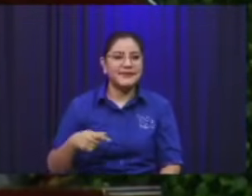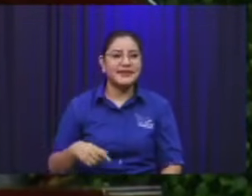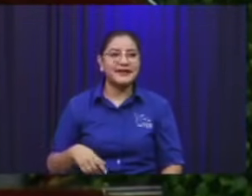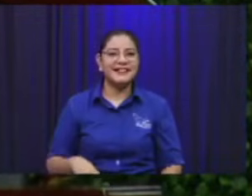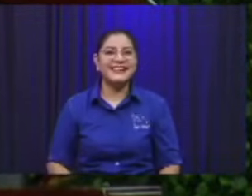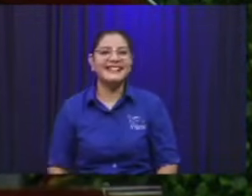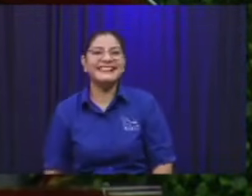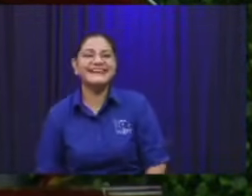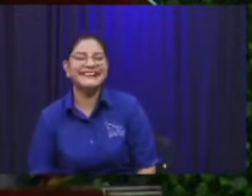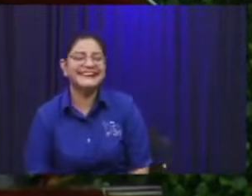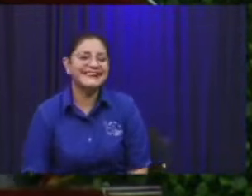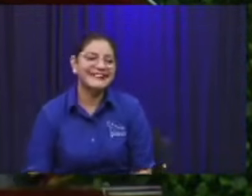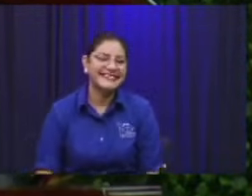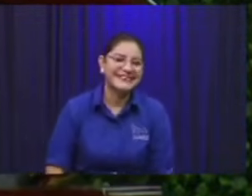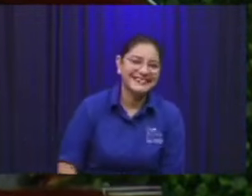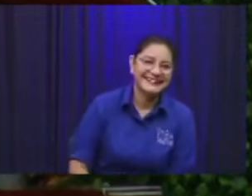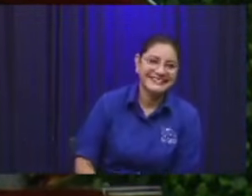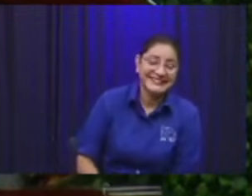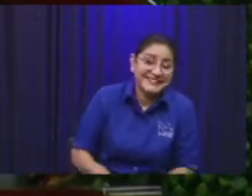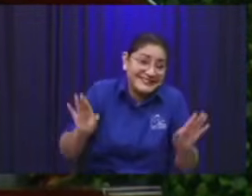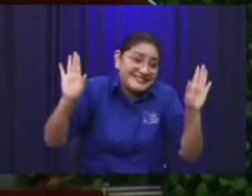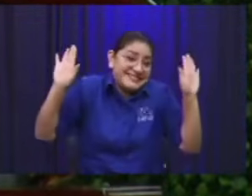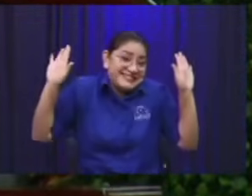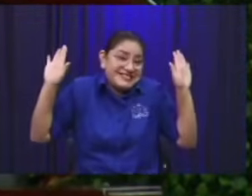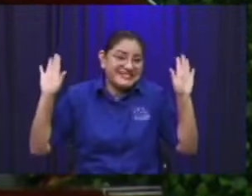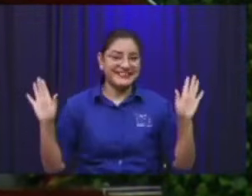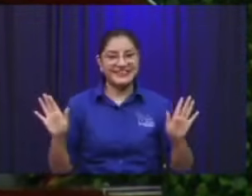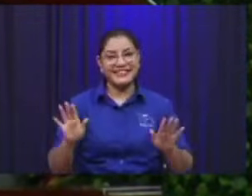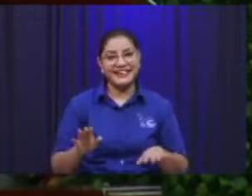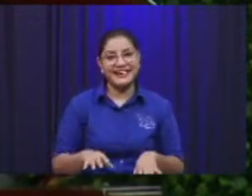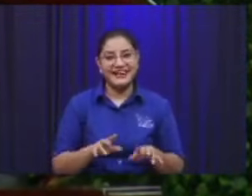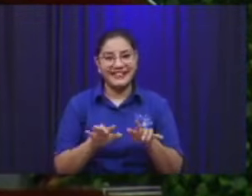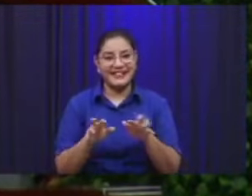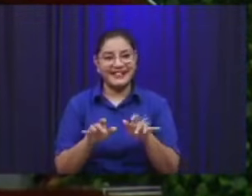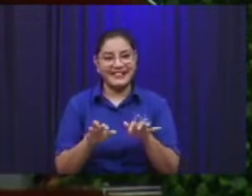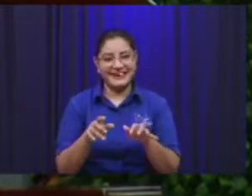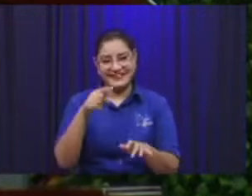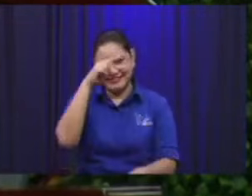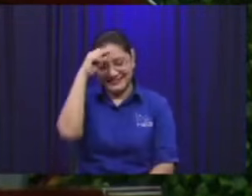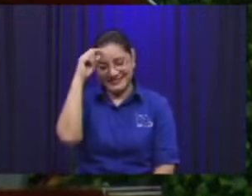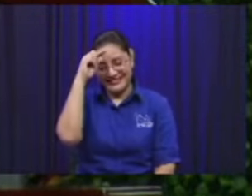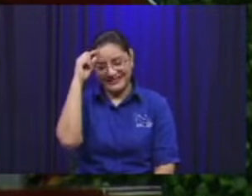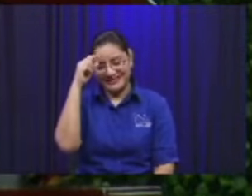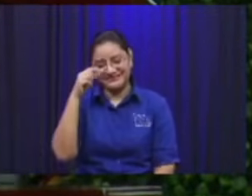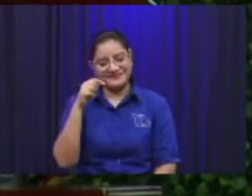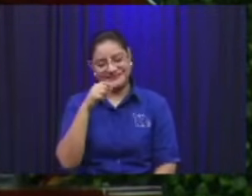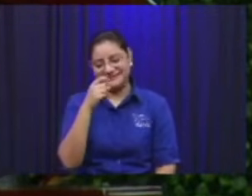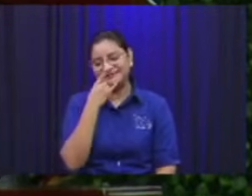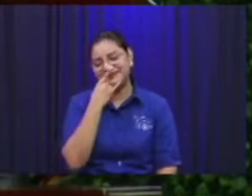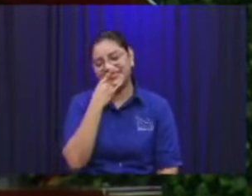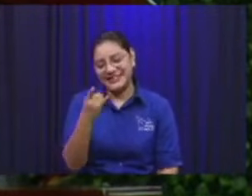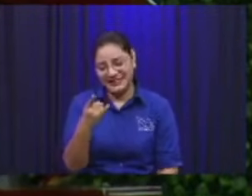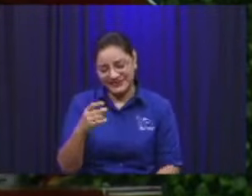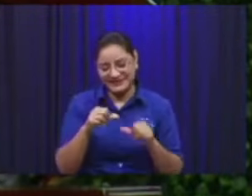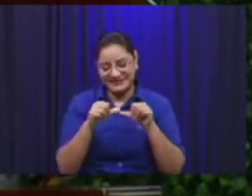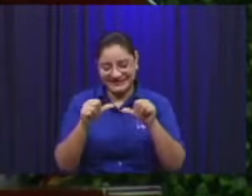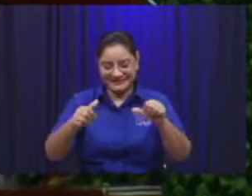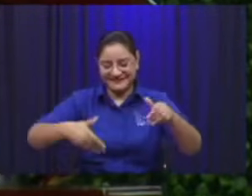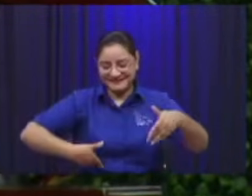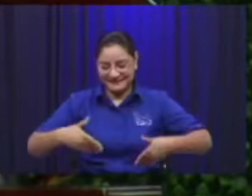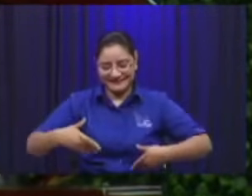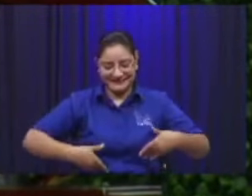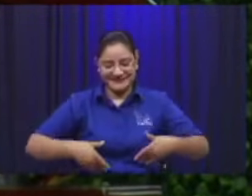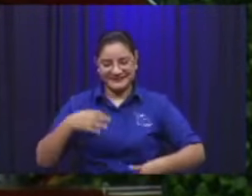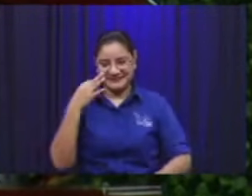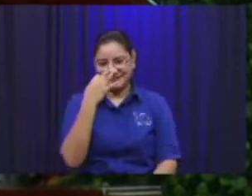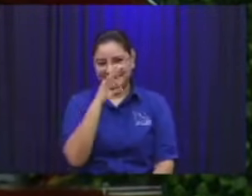fantásticas saber como arma dejemos de molestar a la gente padre ayúdame para no molestar las